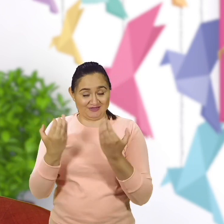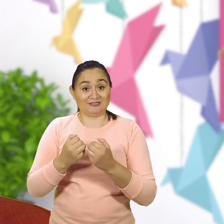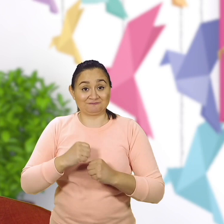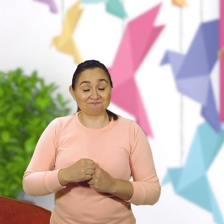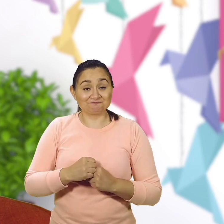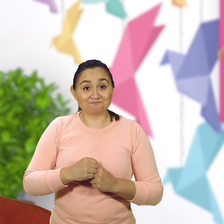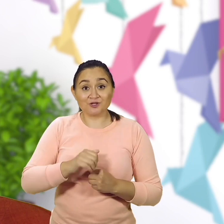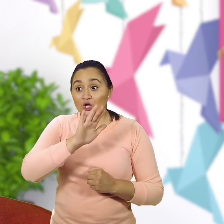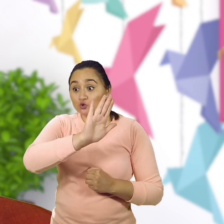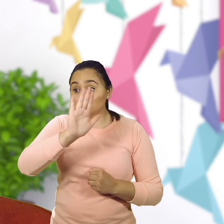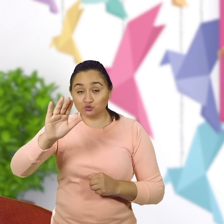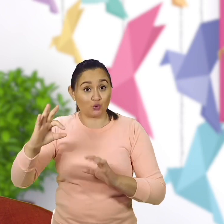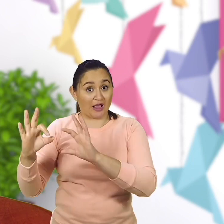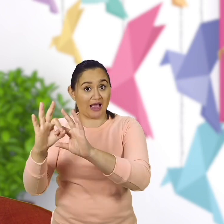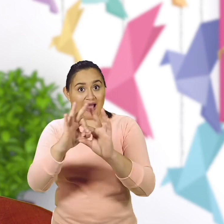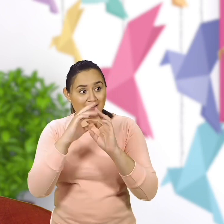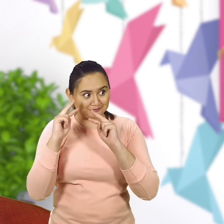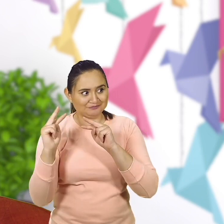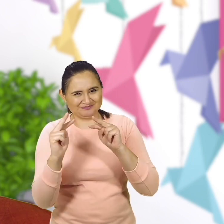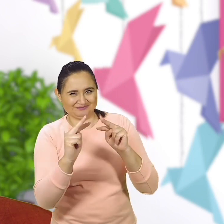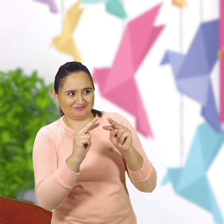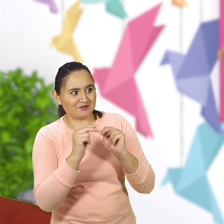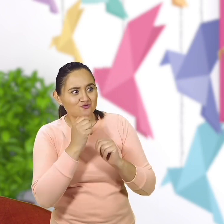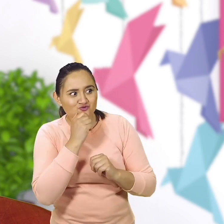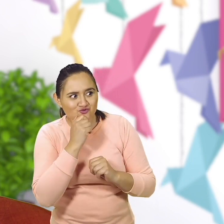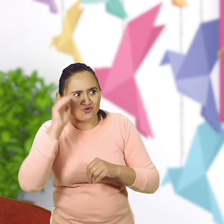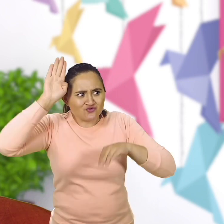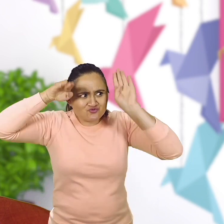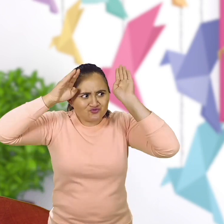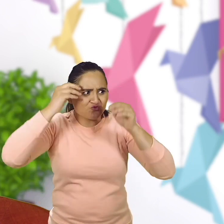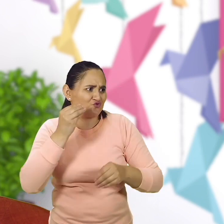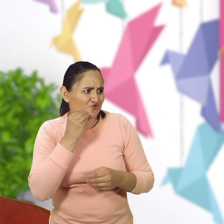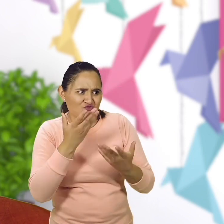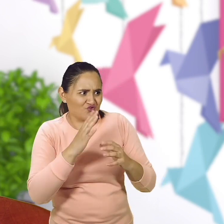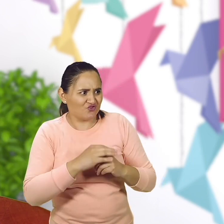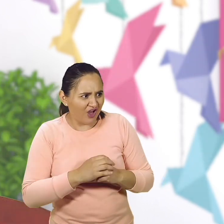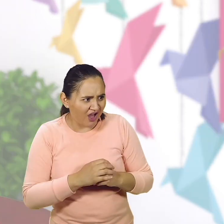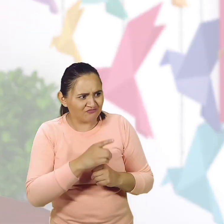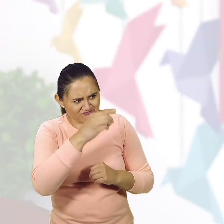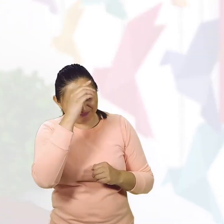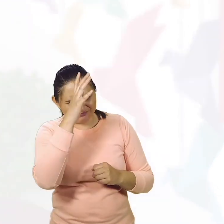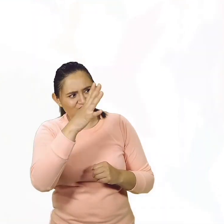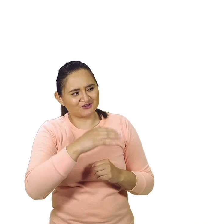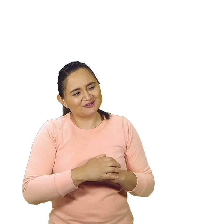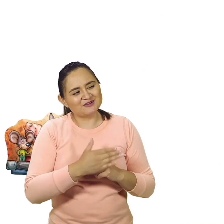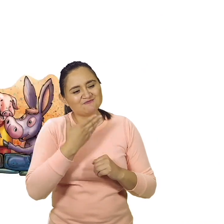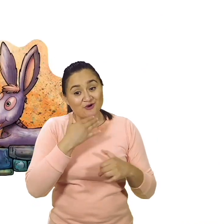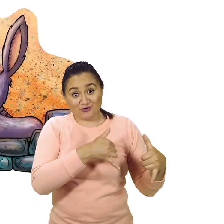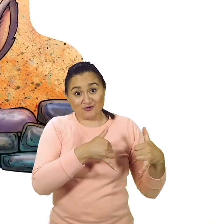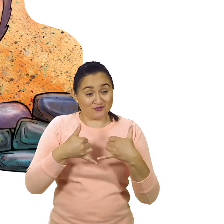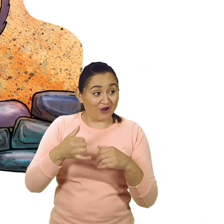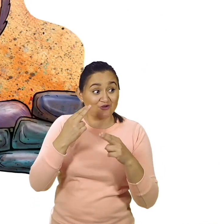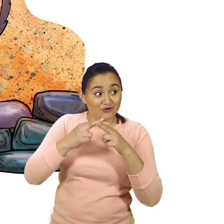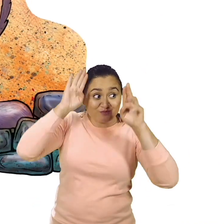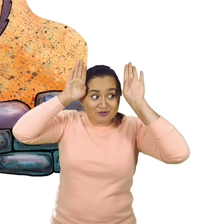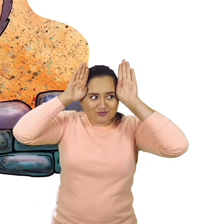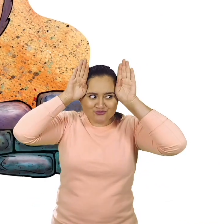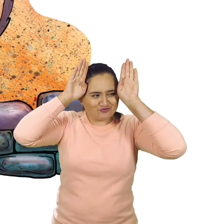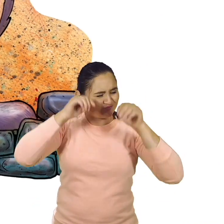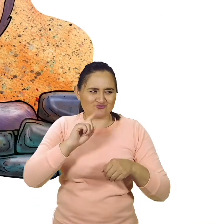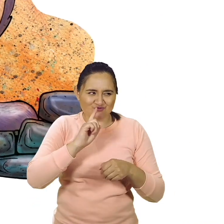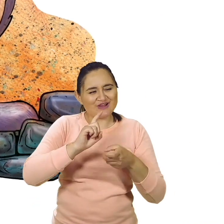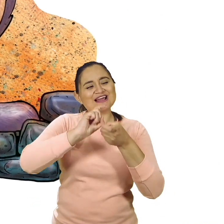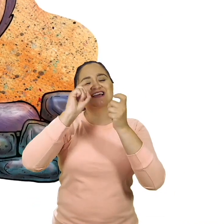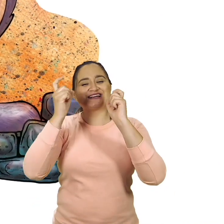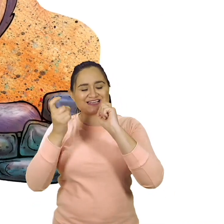Sus amigos, al darse cuenta de que los burros no eran nada tontos, decidieron cambiar el nombre al juego El Burro por El